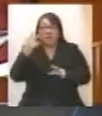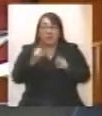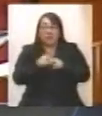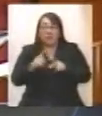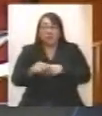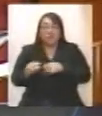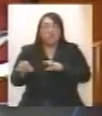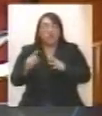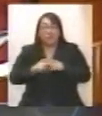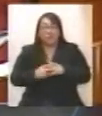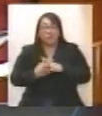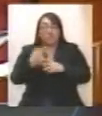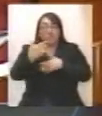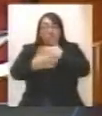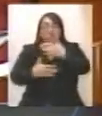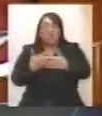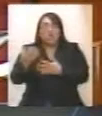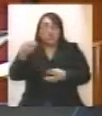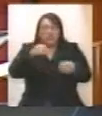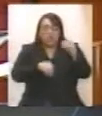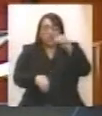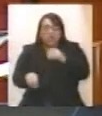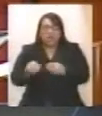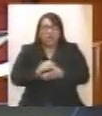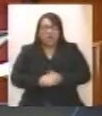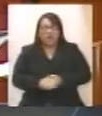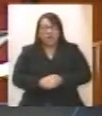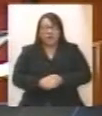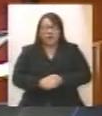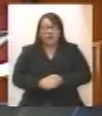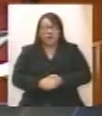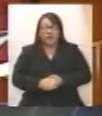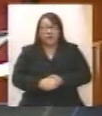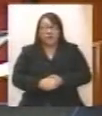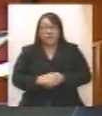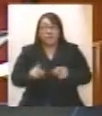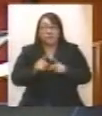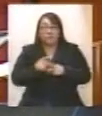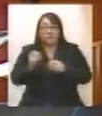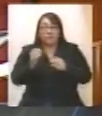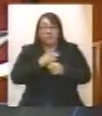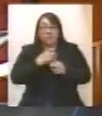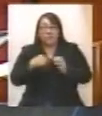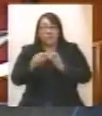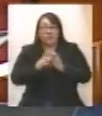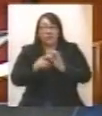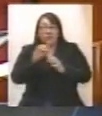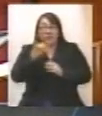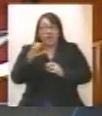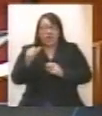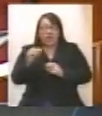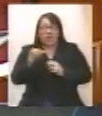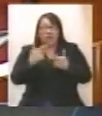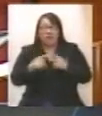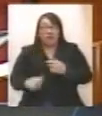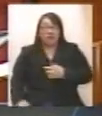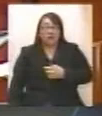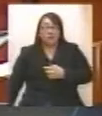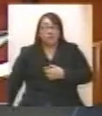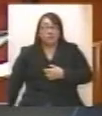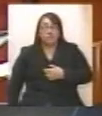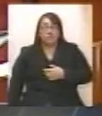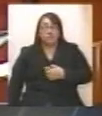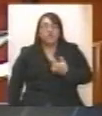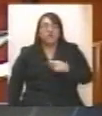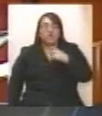se habrá iniciado el proceso de implementación. Cabe precisarse que los gobiernos regionales de Ica y La Libertad ya